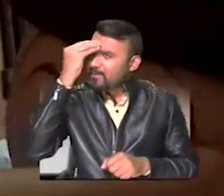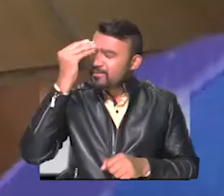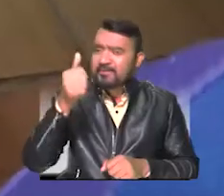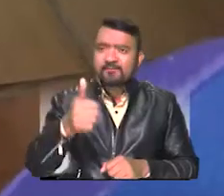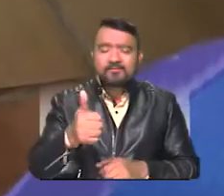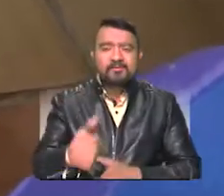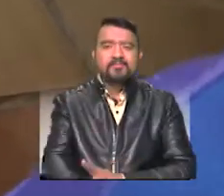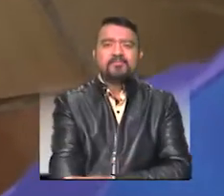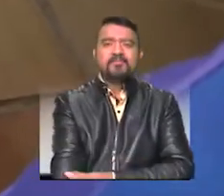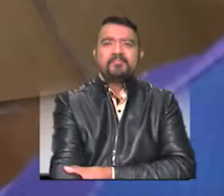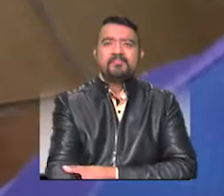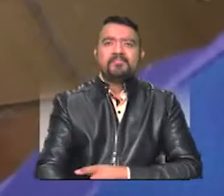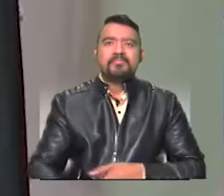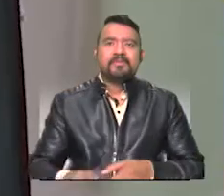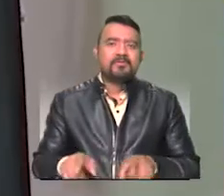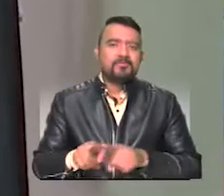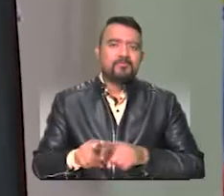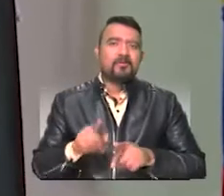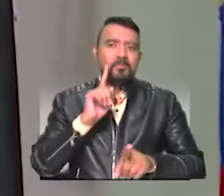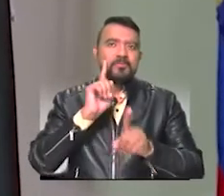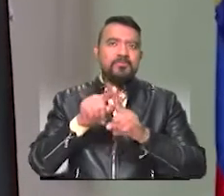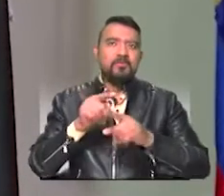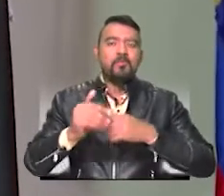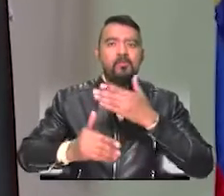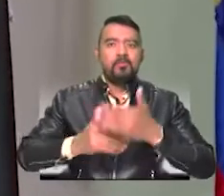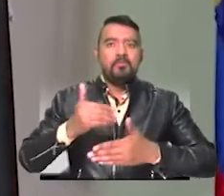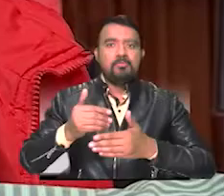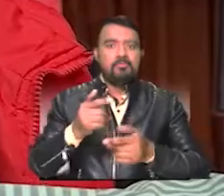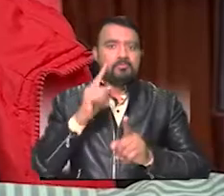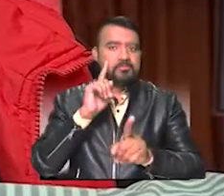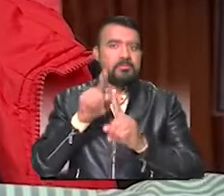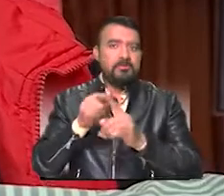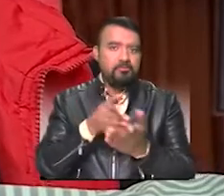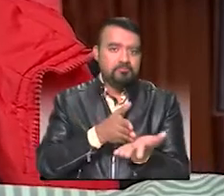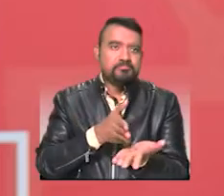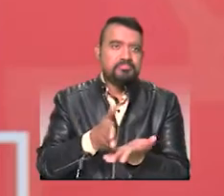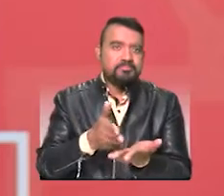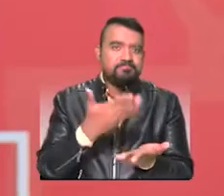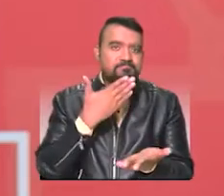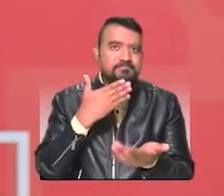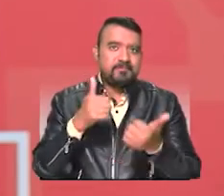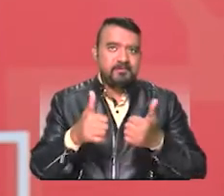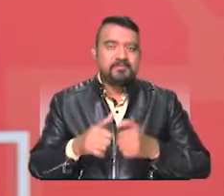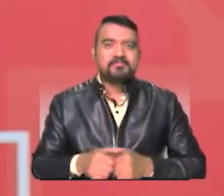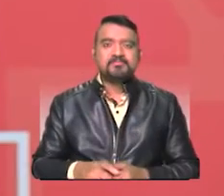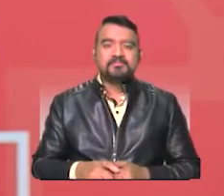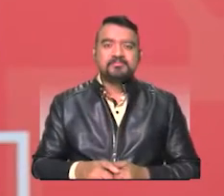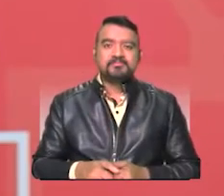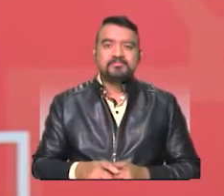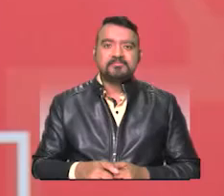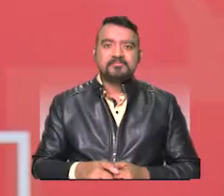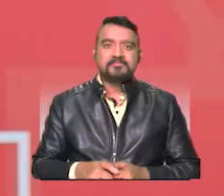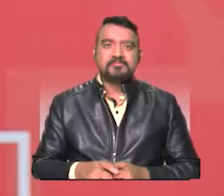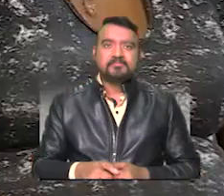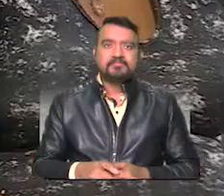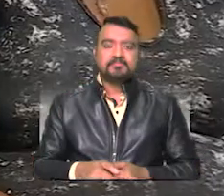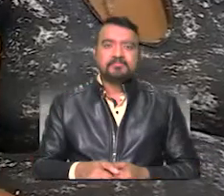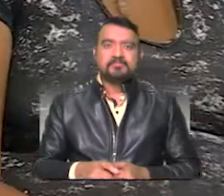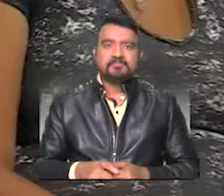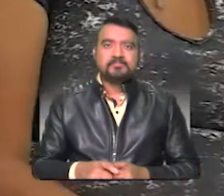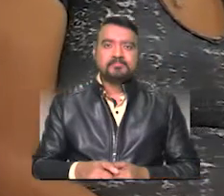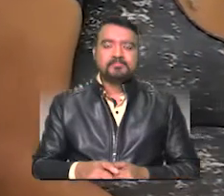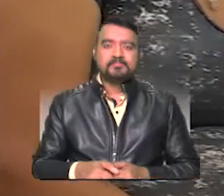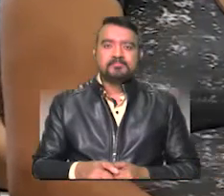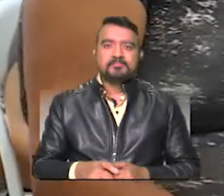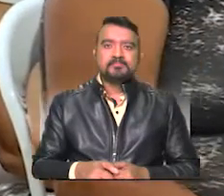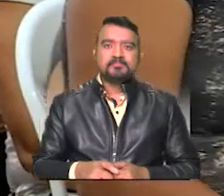pues que les va a dejar muchas enseñanzas y les va a servir mucho para la vida con sus bebés. A través de nuestras